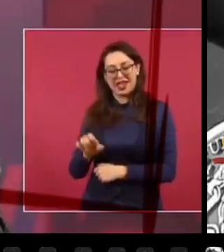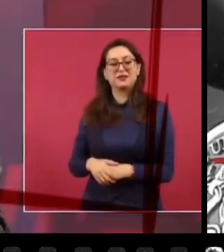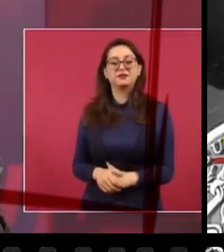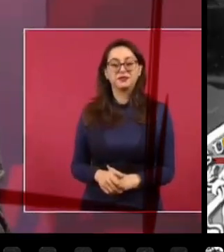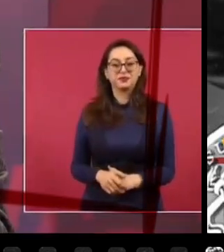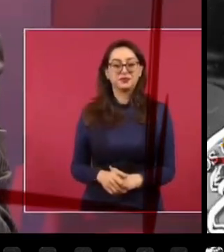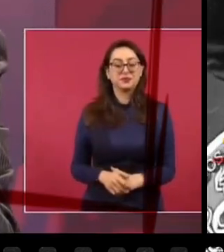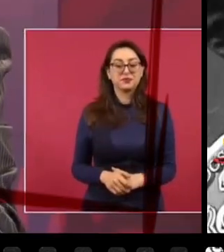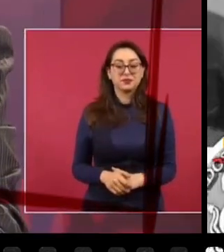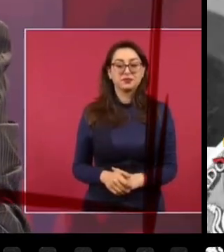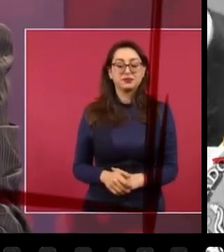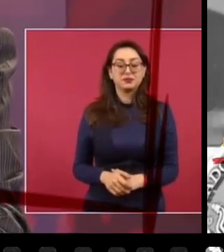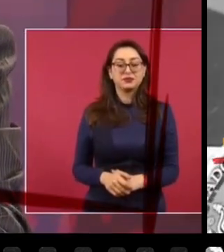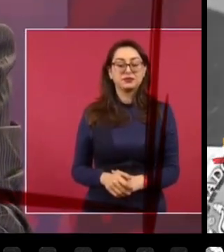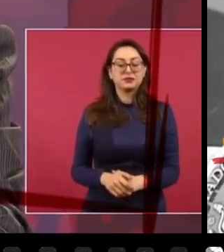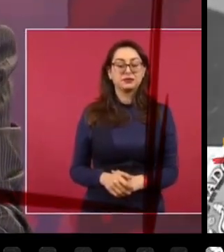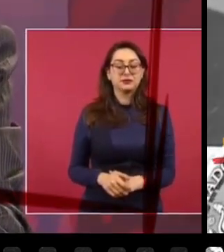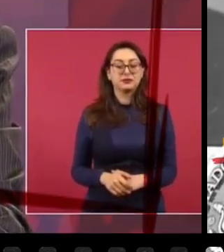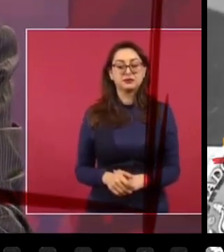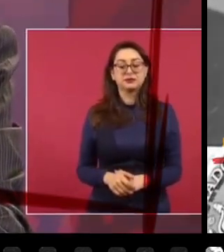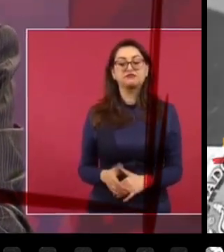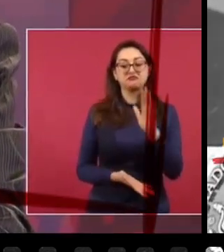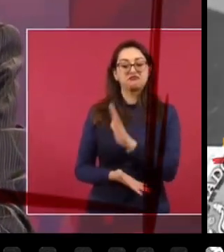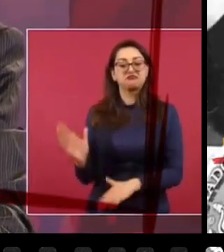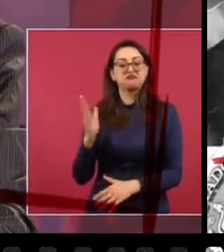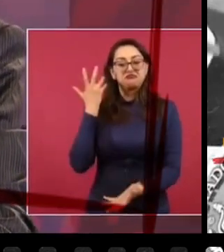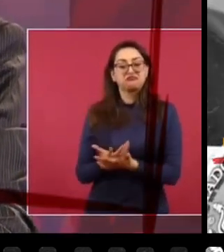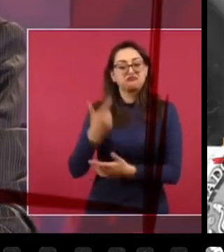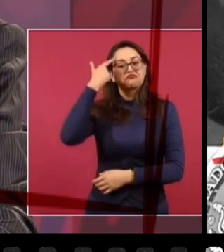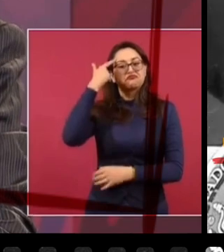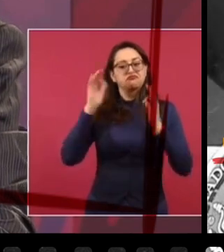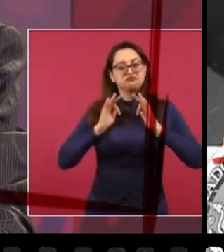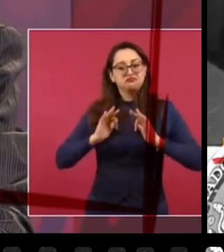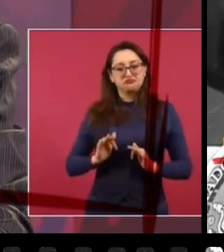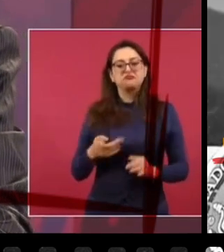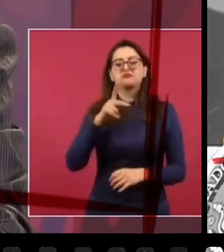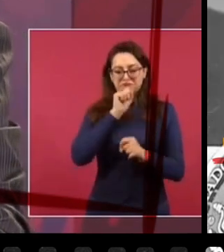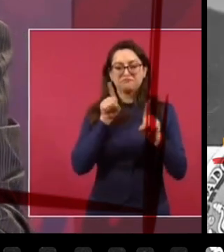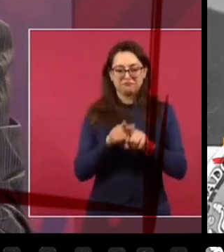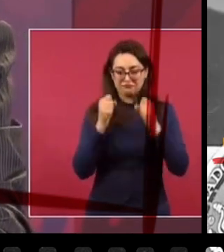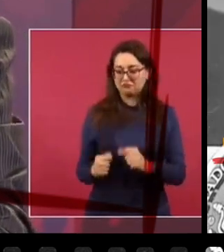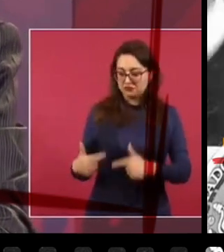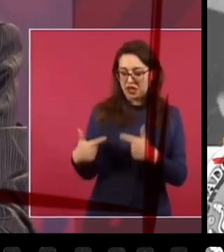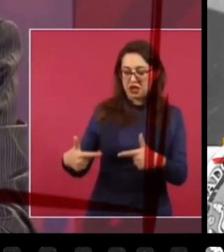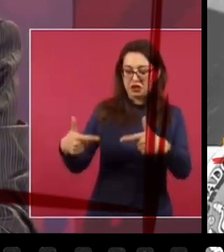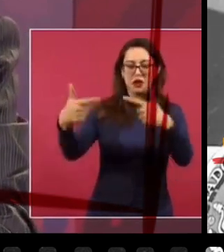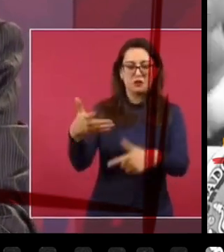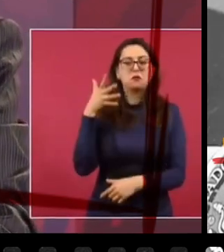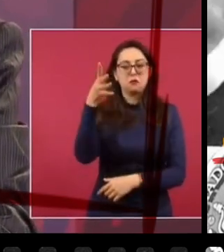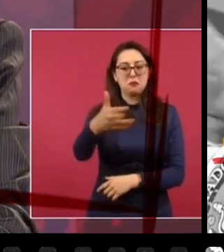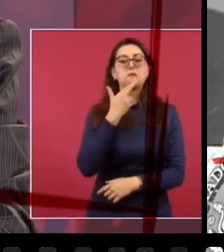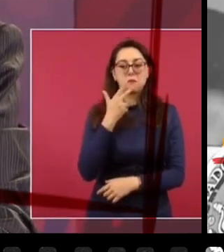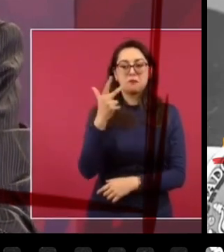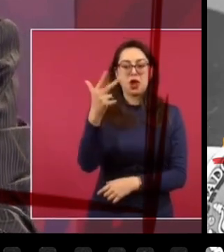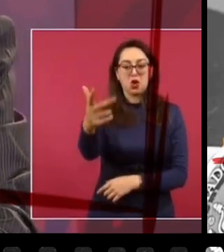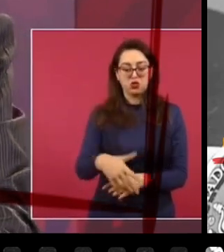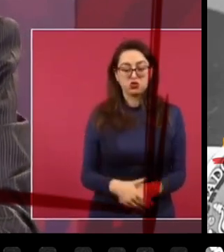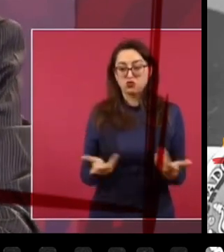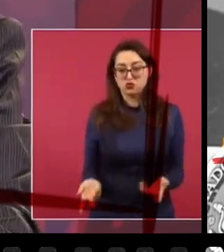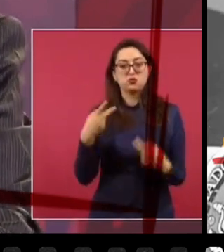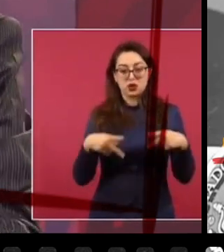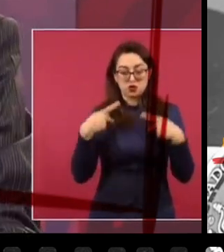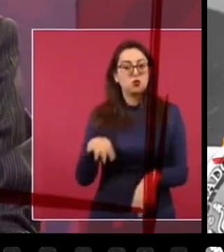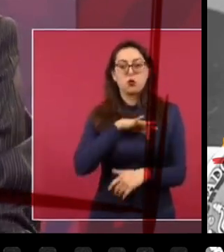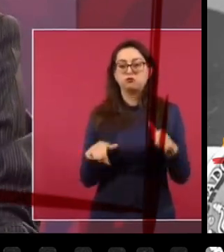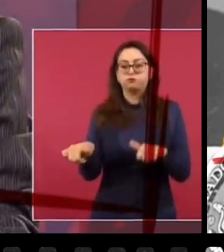Yo me voy a ir, además de irme con mi conciencia tranquila, me voy también con la seguridad de que va a haber relevo generacional y que nadie debe de sentirse insustituible